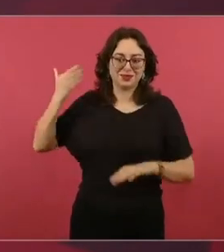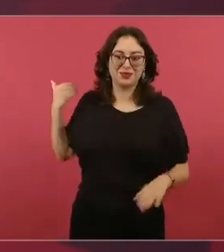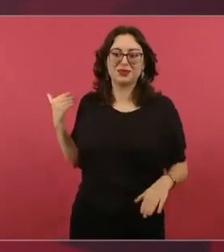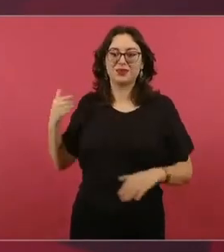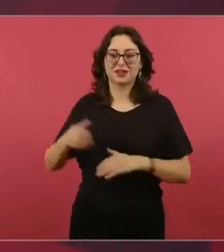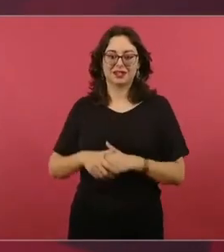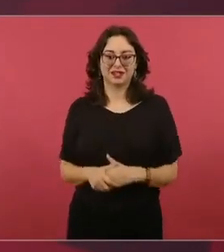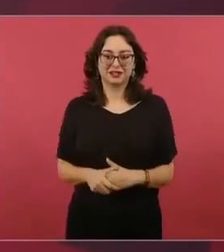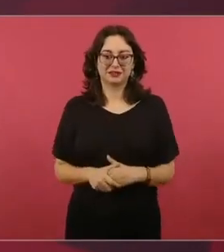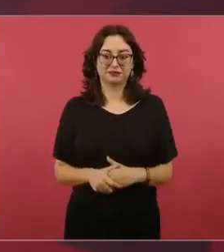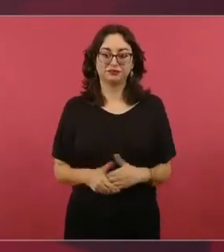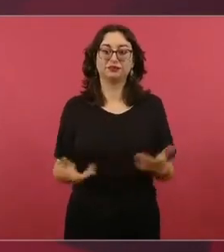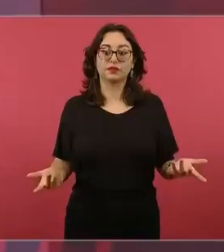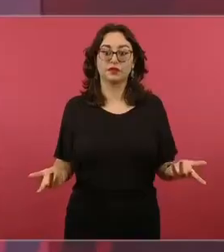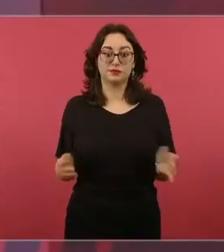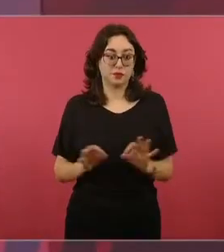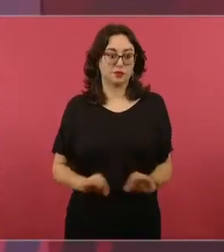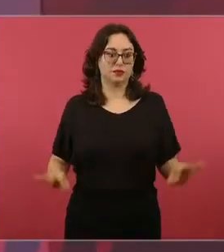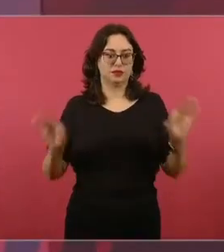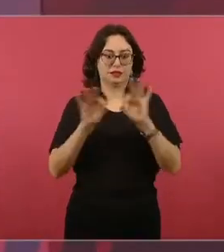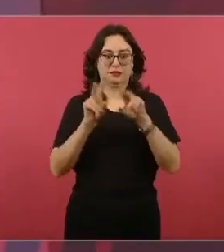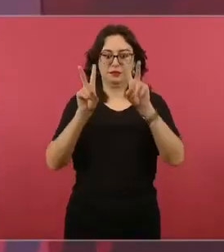Ojalá y alguien escriba sobre esto.